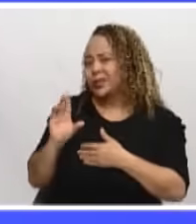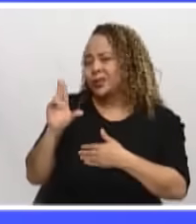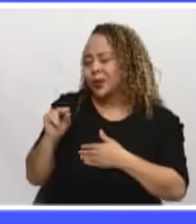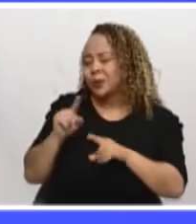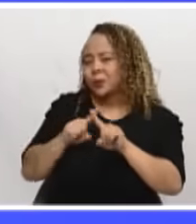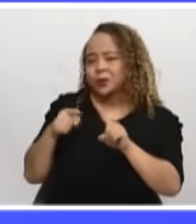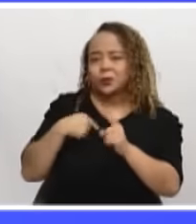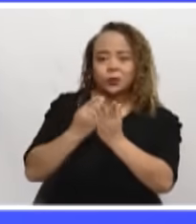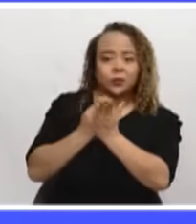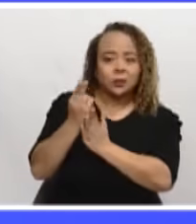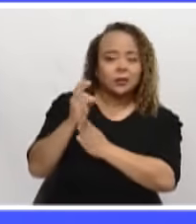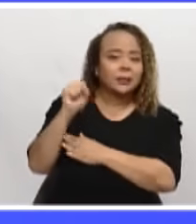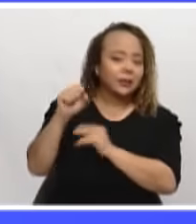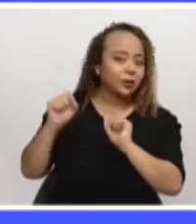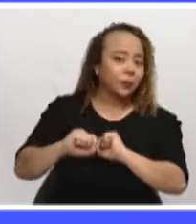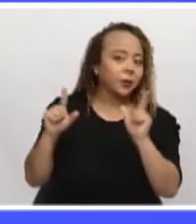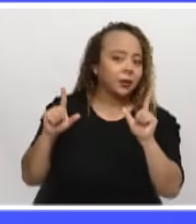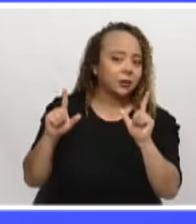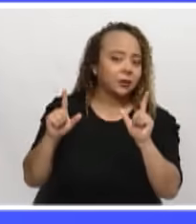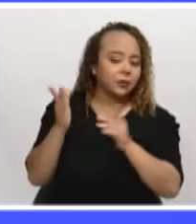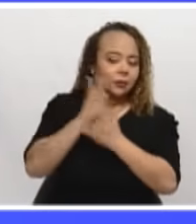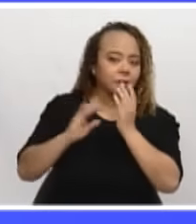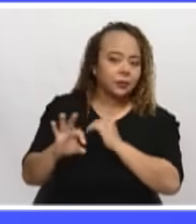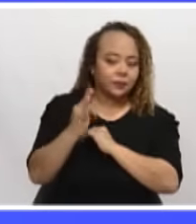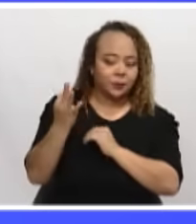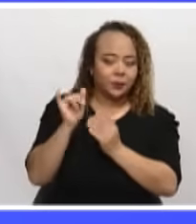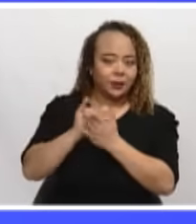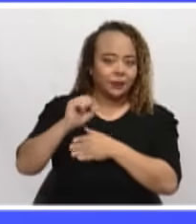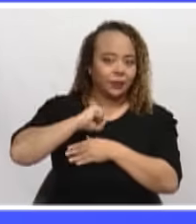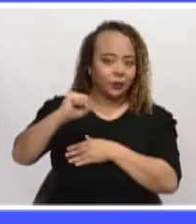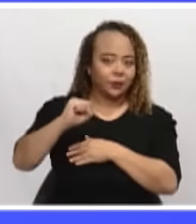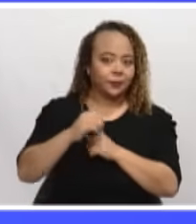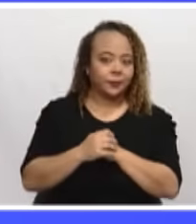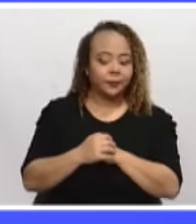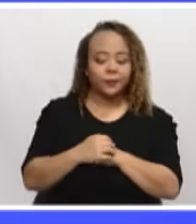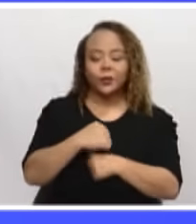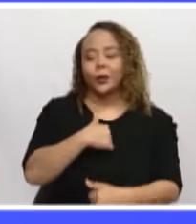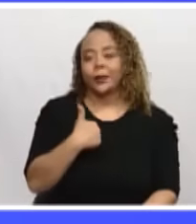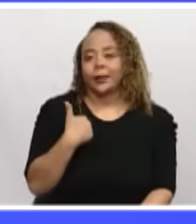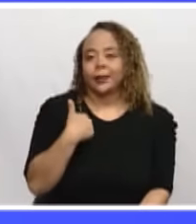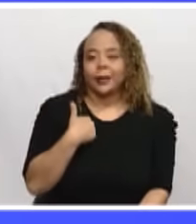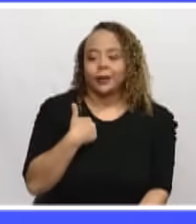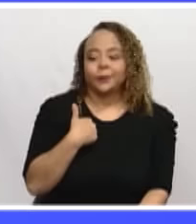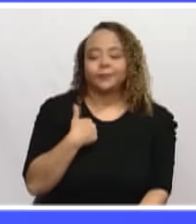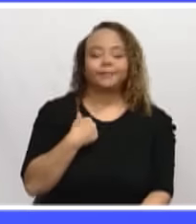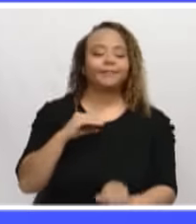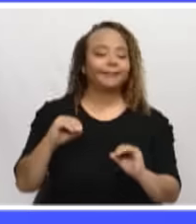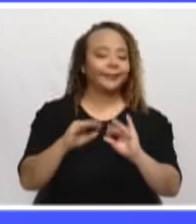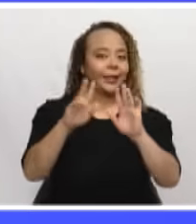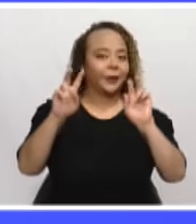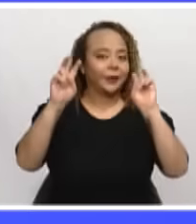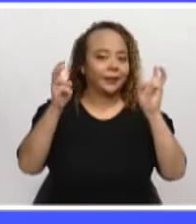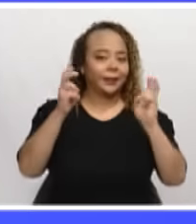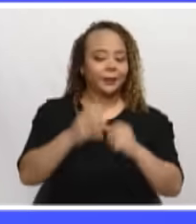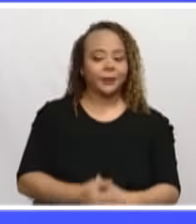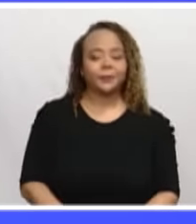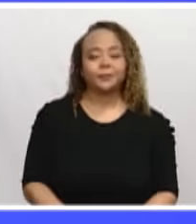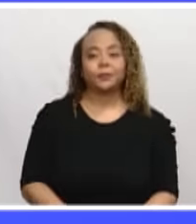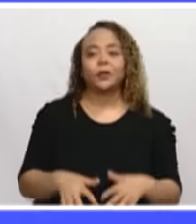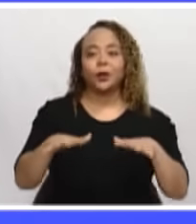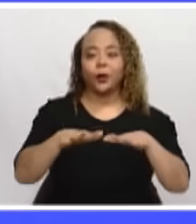soy honesta sí sorprende de una u otra forma esta Victoria yo tengo eh muy claro el tema de del